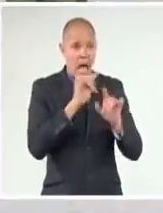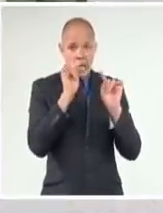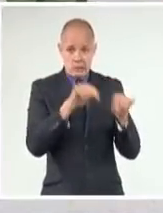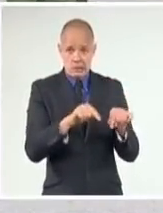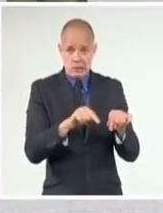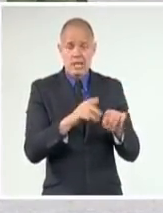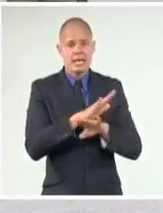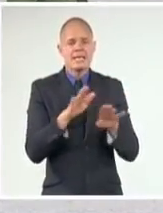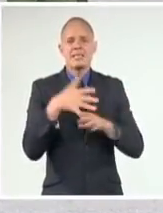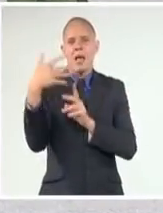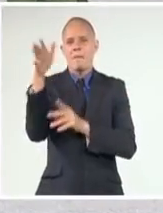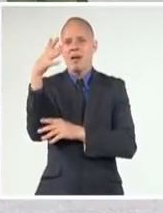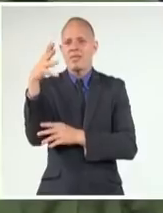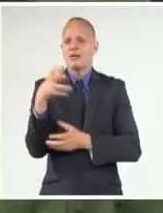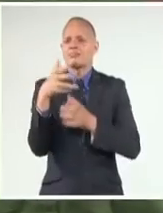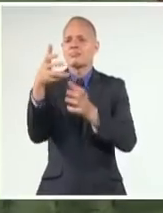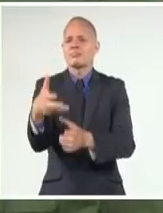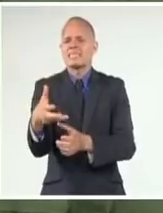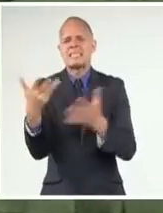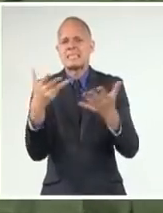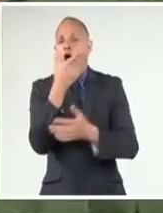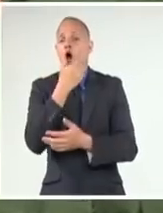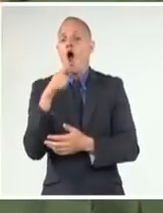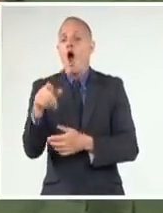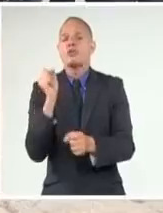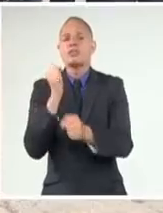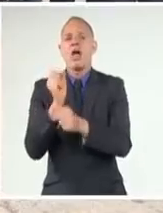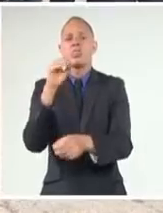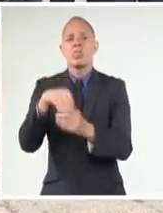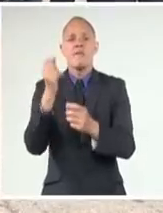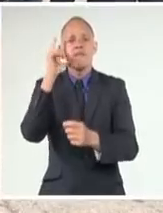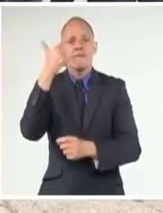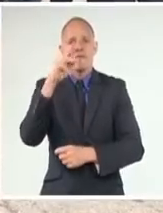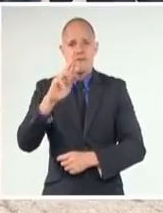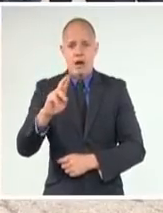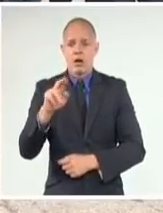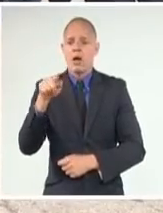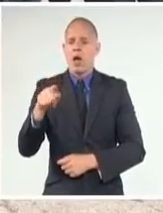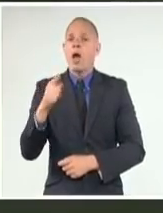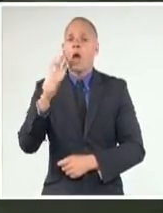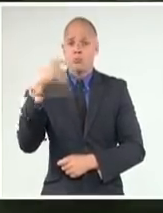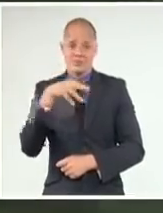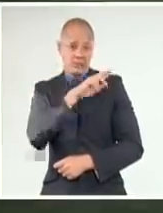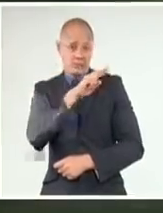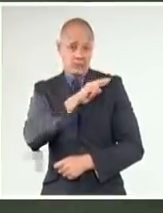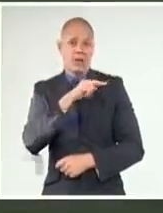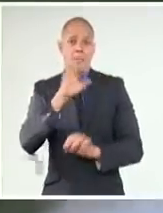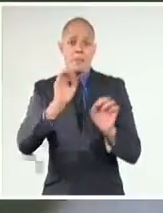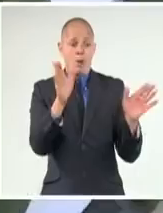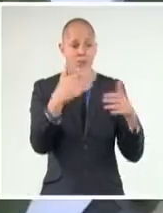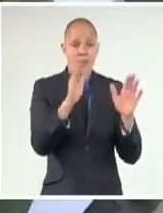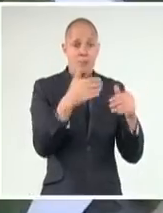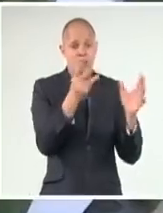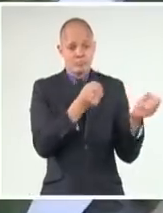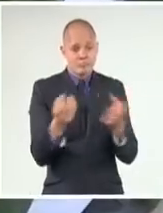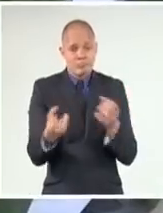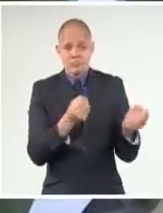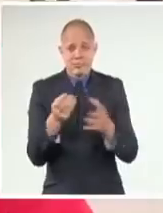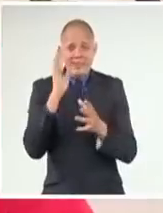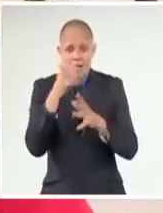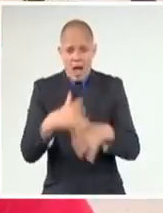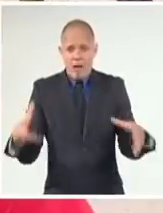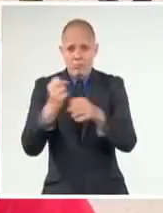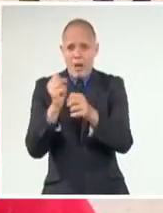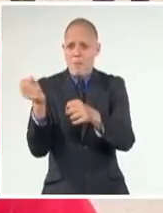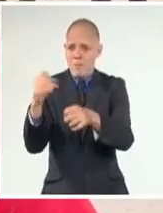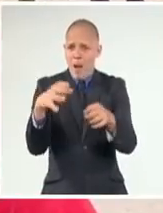abandonaron un contingente de jóvenes de las farc y otras entidades que tienen a su cargo el descarga de los productos donados este lugar